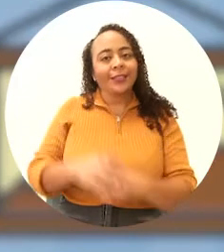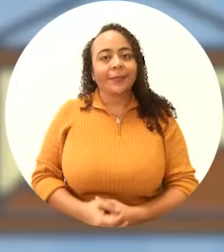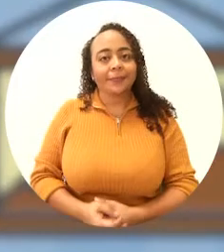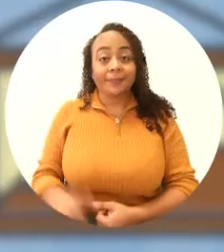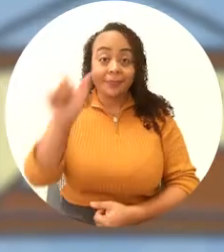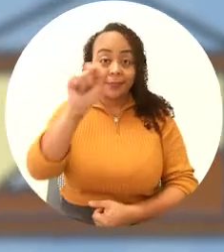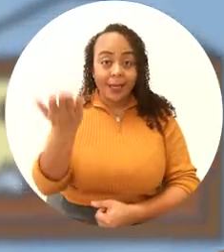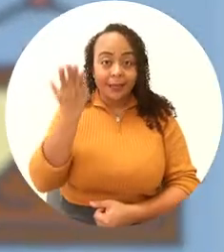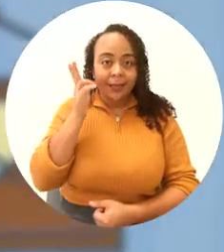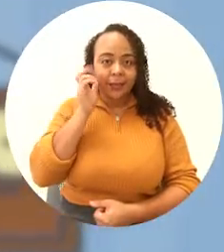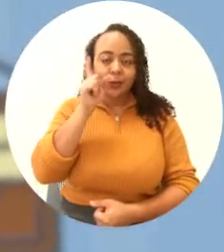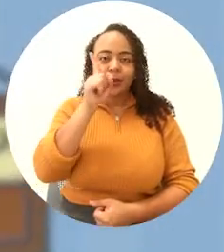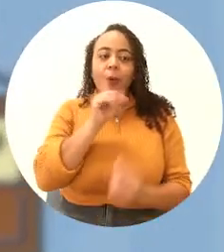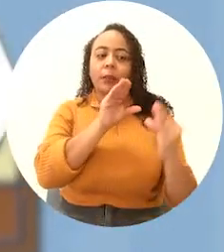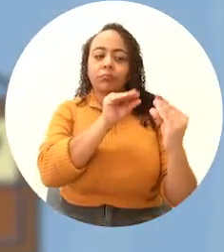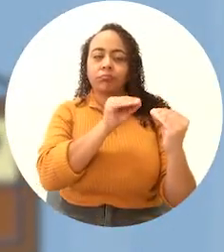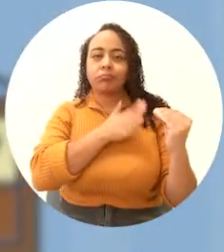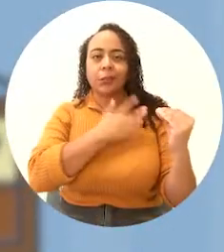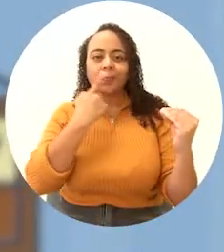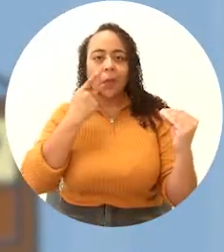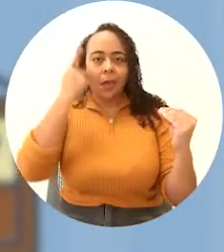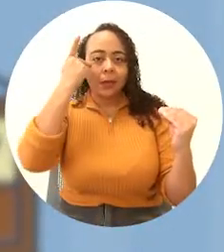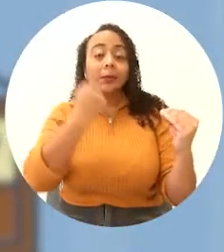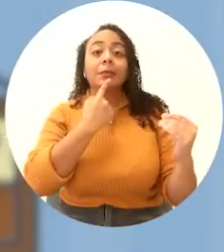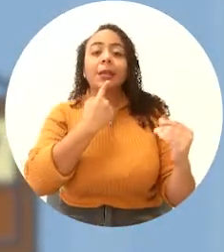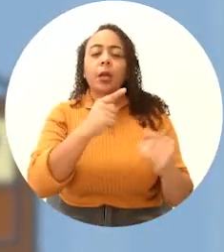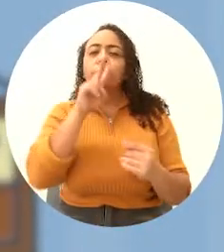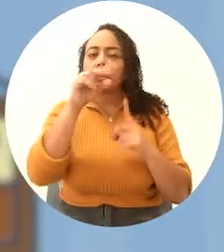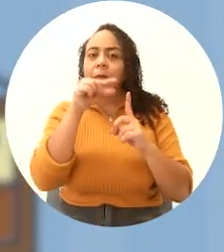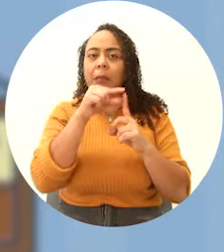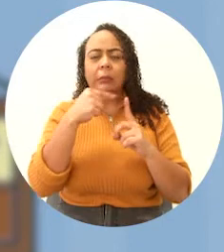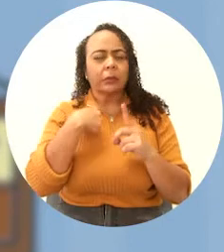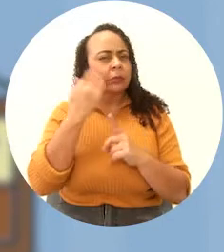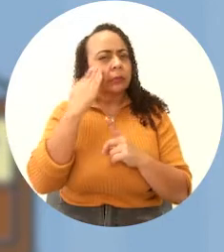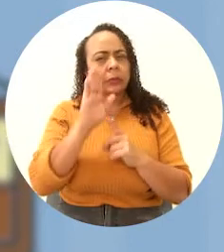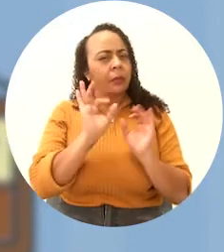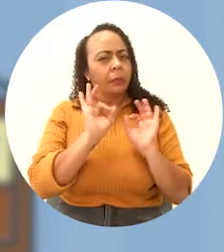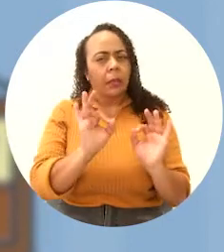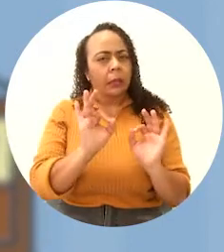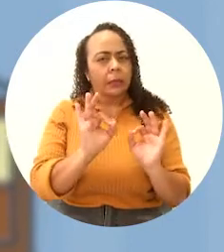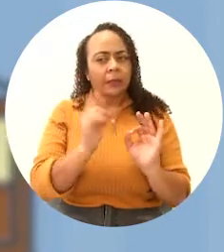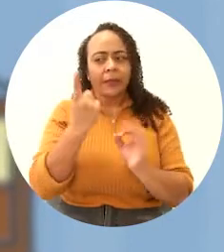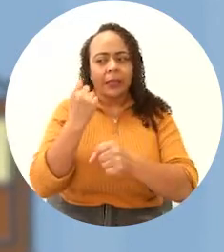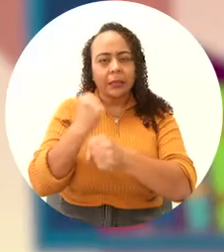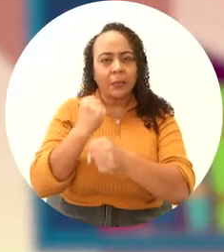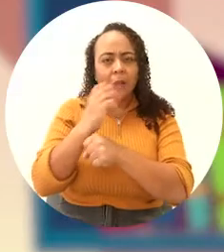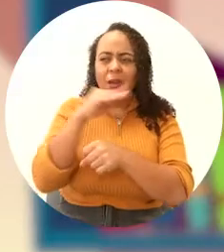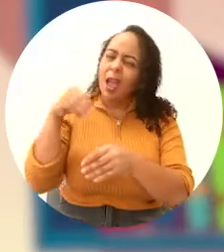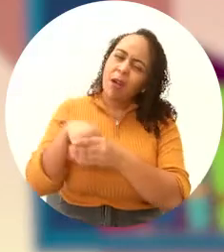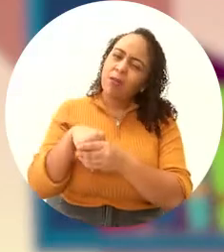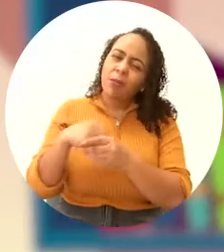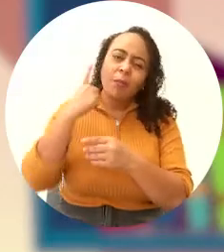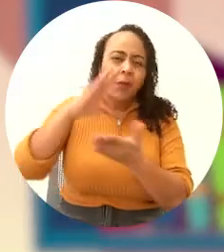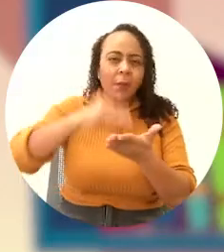unos meses escuché una conversación entre mis papás. Dijeron dos palabras que no conocía muy bien: desempleo y ahorro. Para